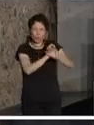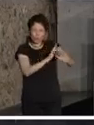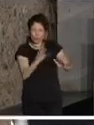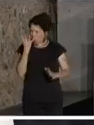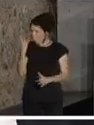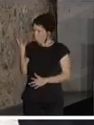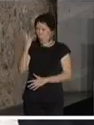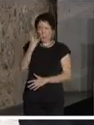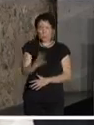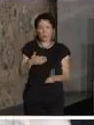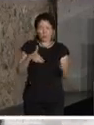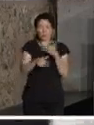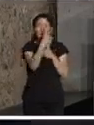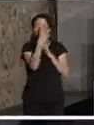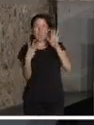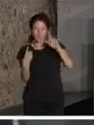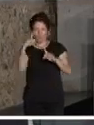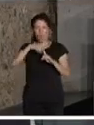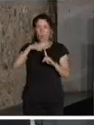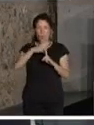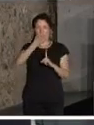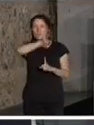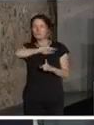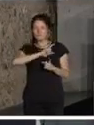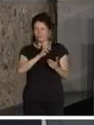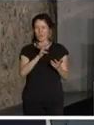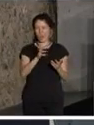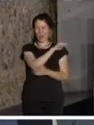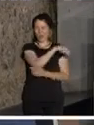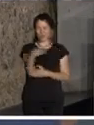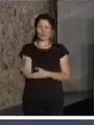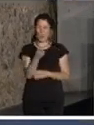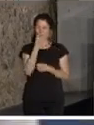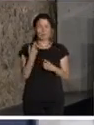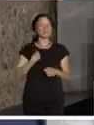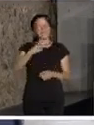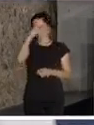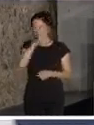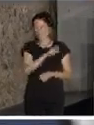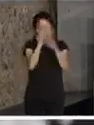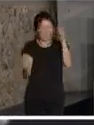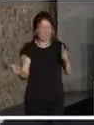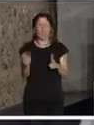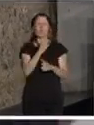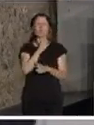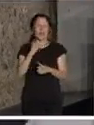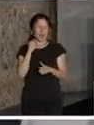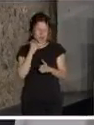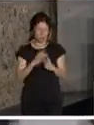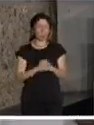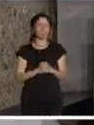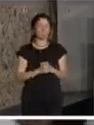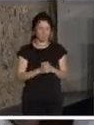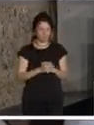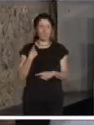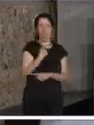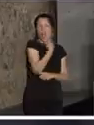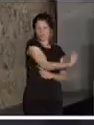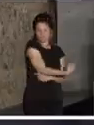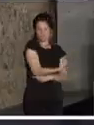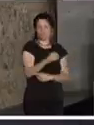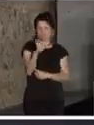que habéis sembrado el 28 de mayo las Vais a cosechar lo sé la gente badajoz va va a